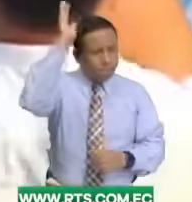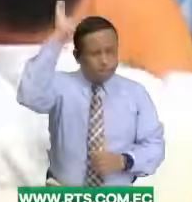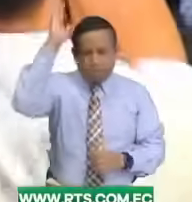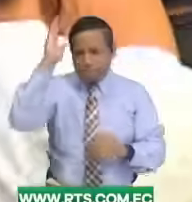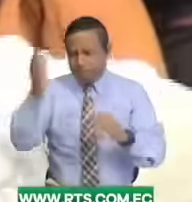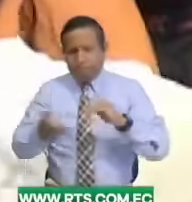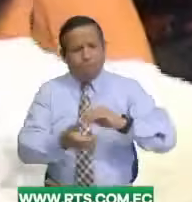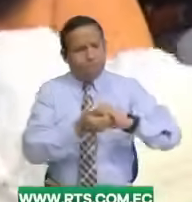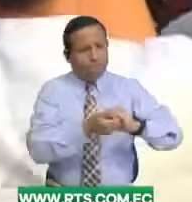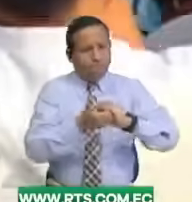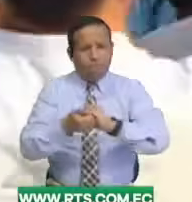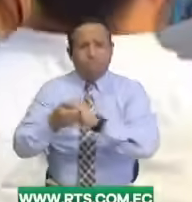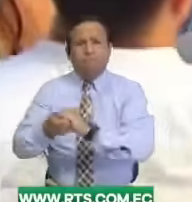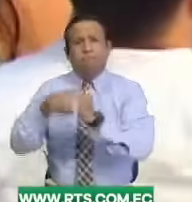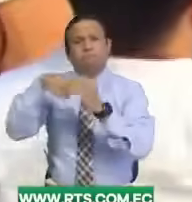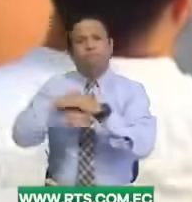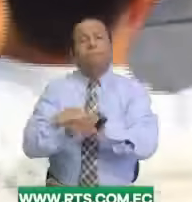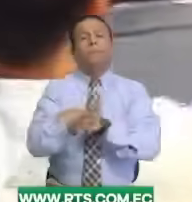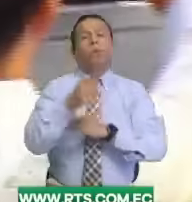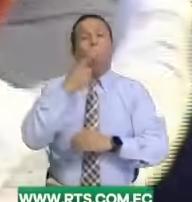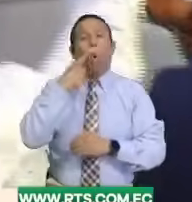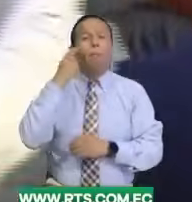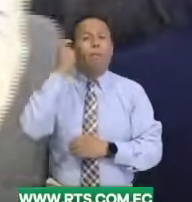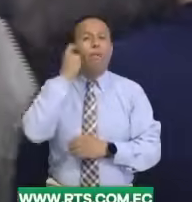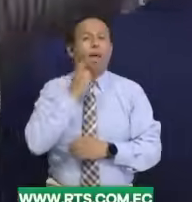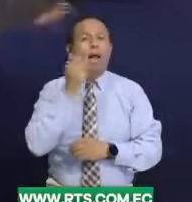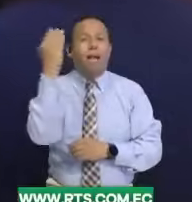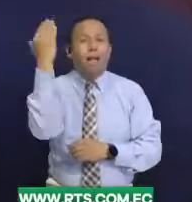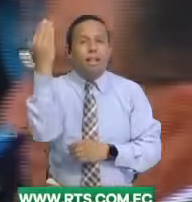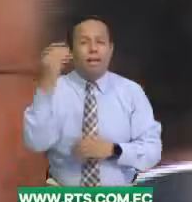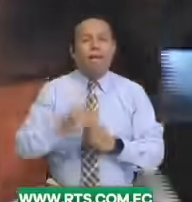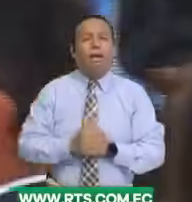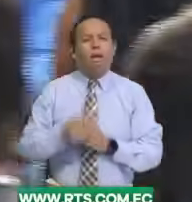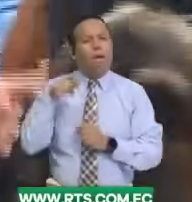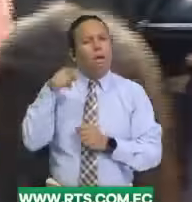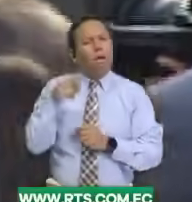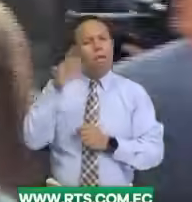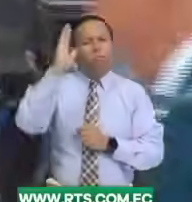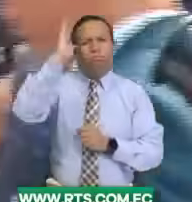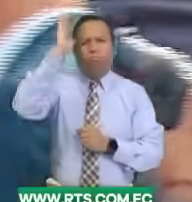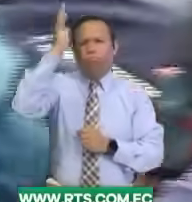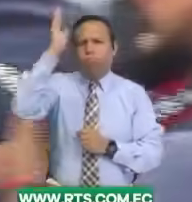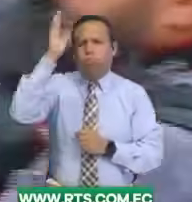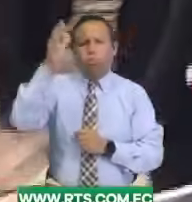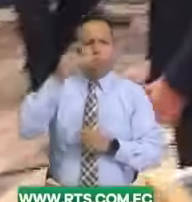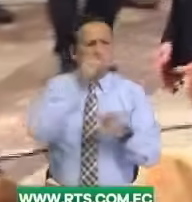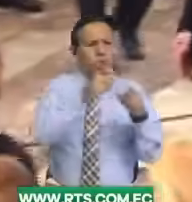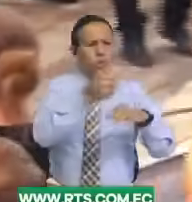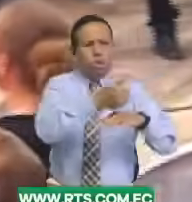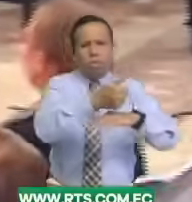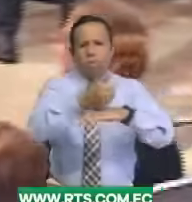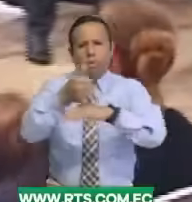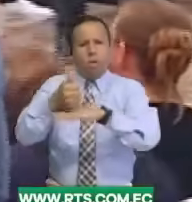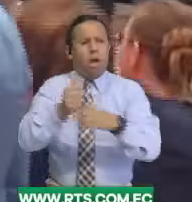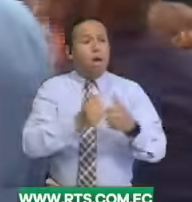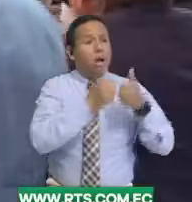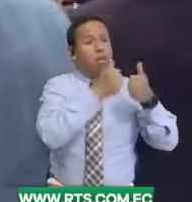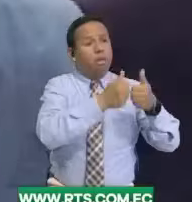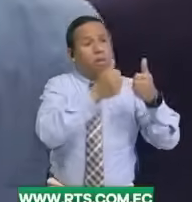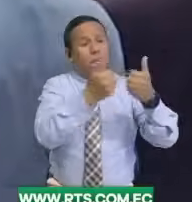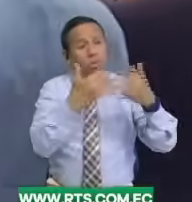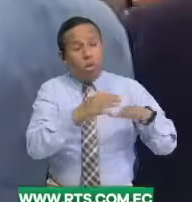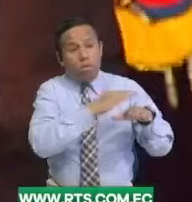fotos, ingresó el alcalde Aquiles Álvarez. El burgomaestre arrancó su discurso saludando a los funcionarios y candidatos presidenciales que